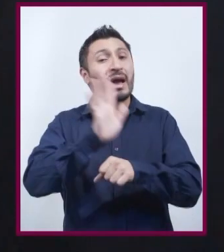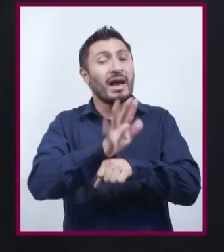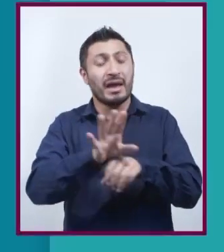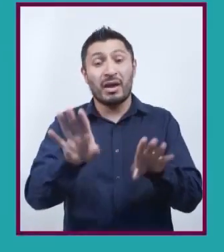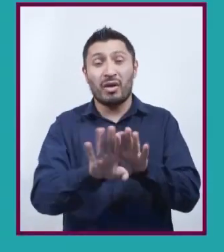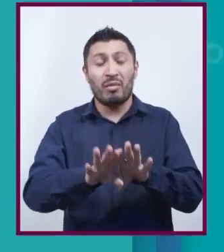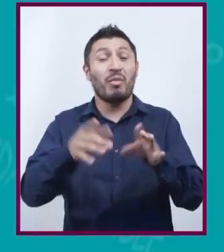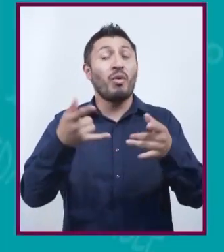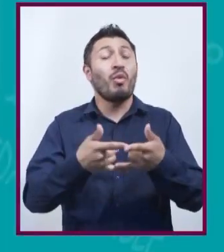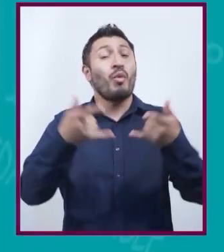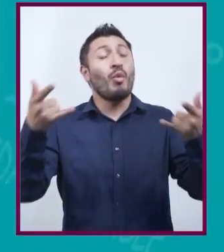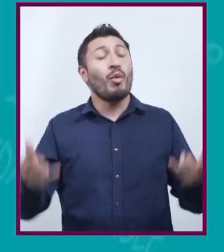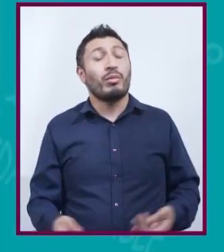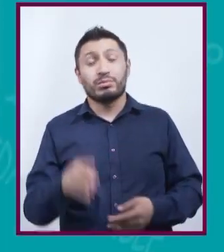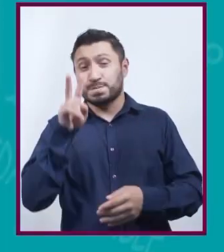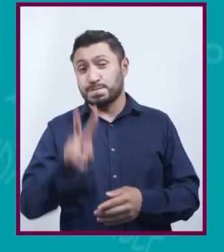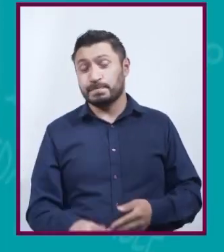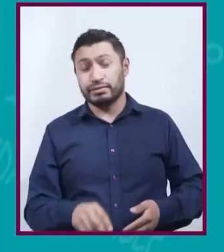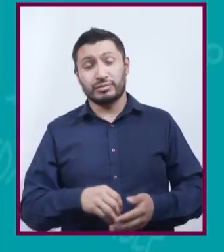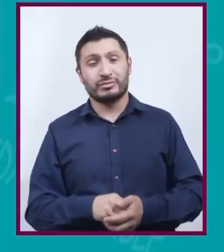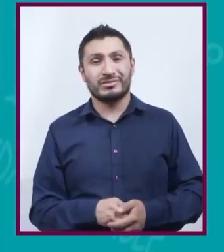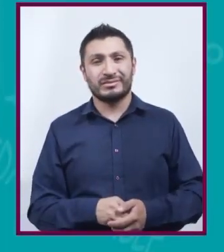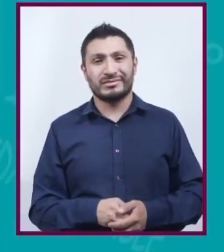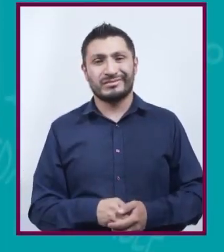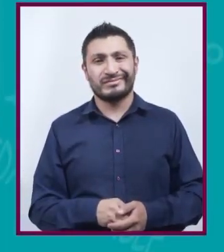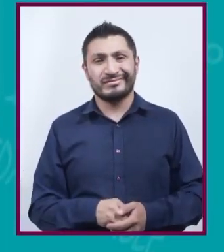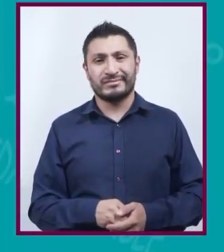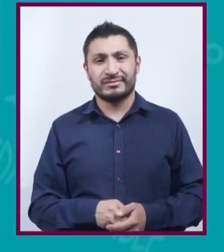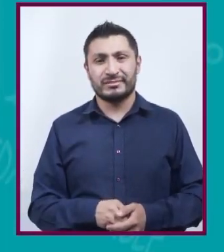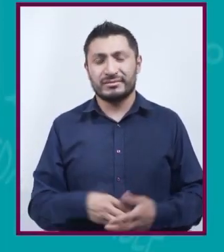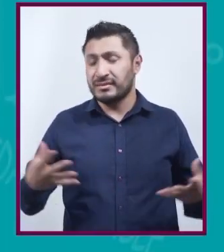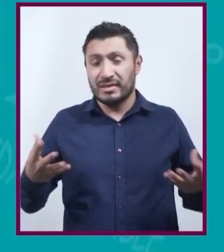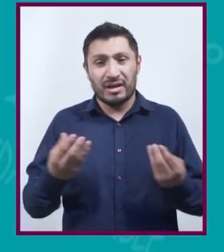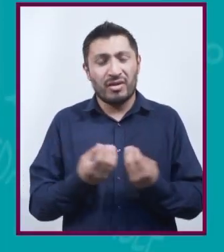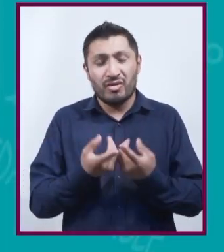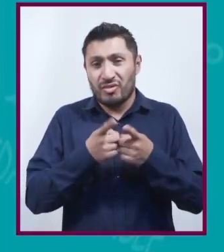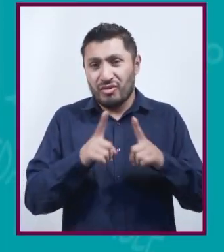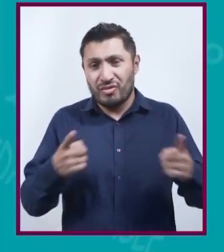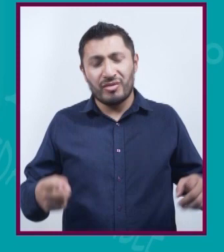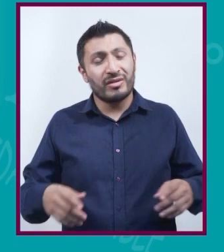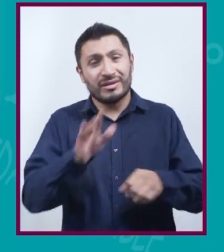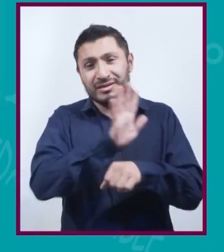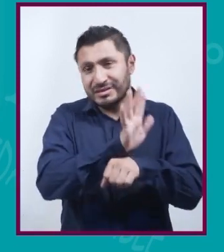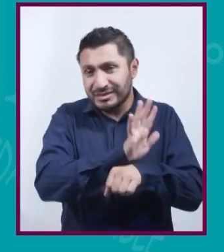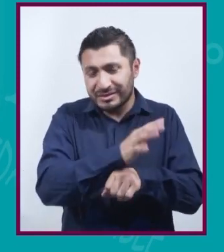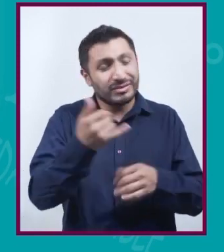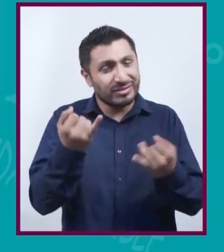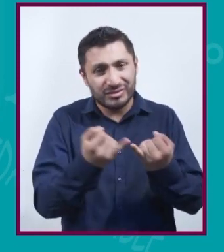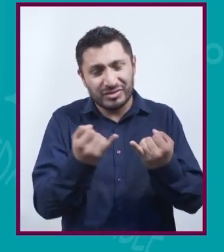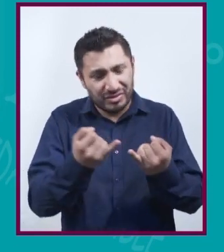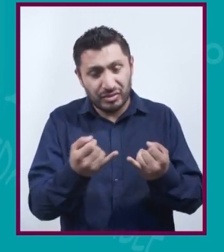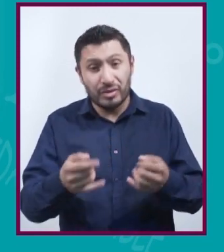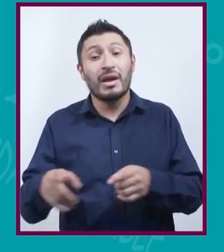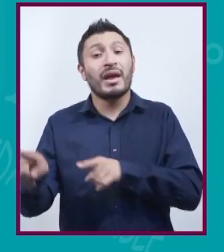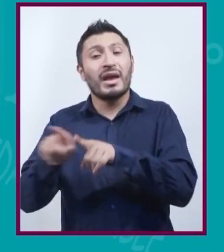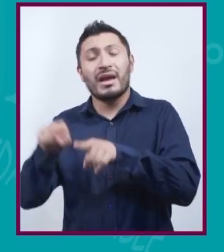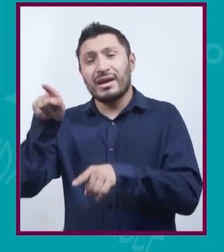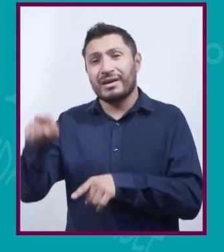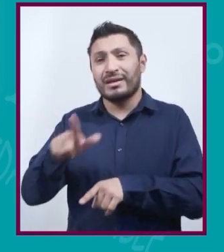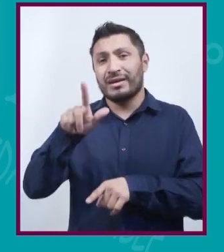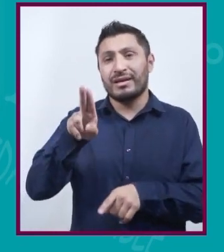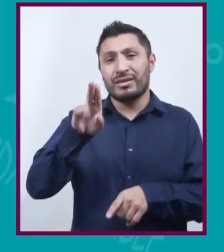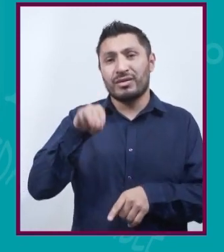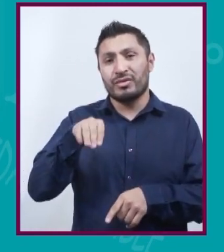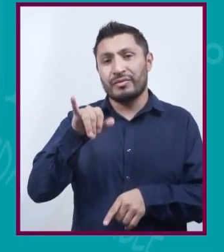históricos. De forma paralela al desarrollo de este tipo de audiovisuales, a los hermanos Lumière se les ocurrió la